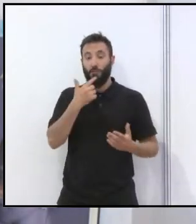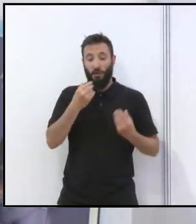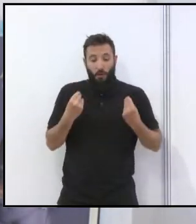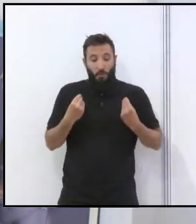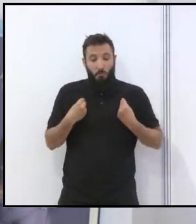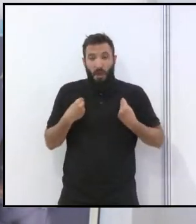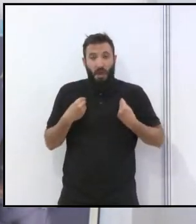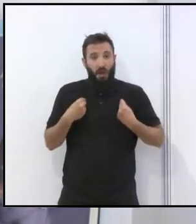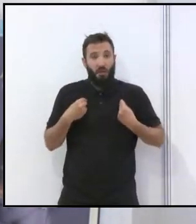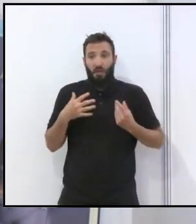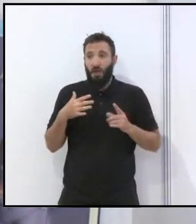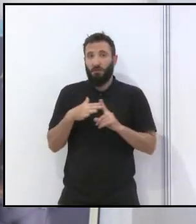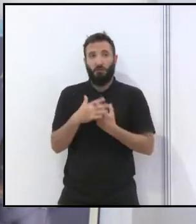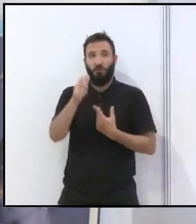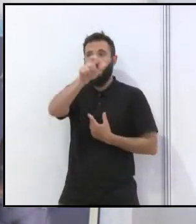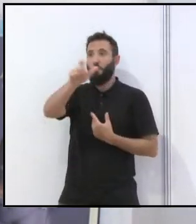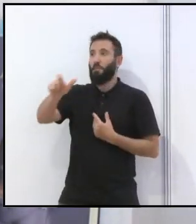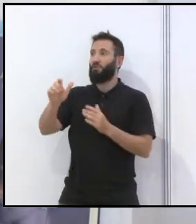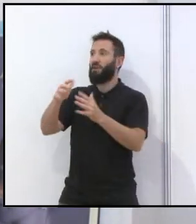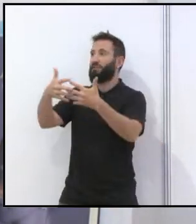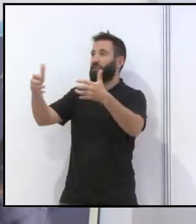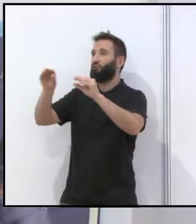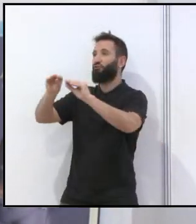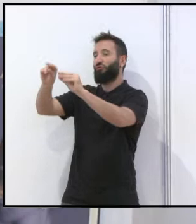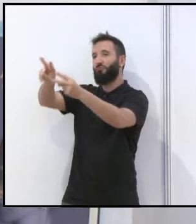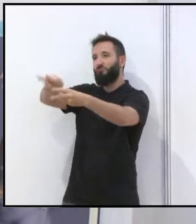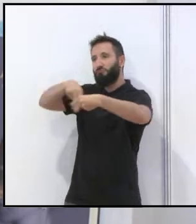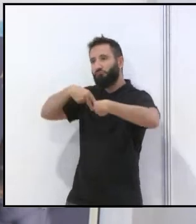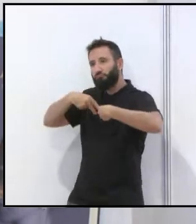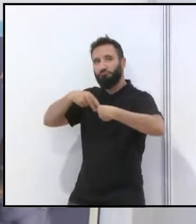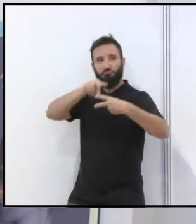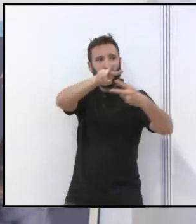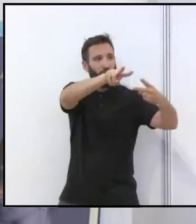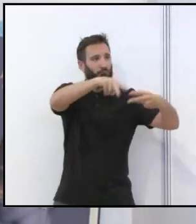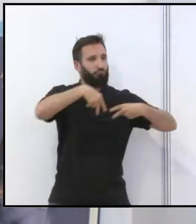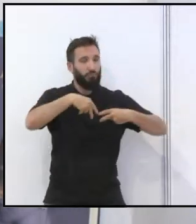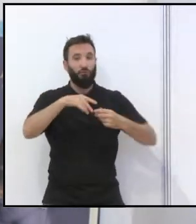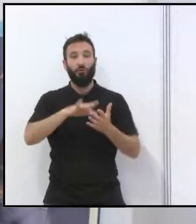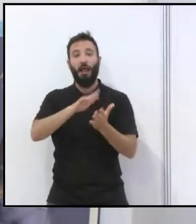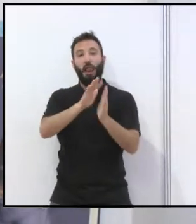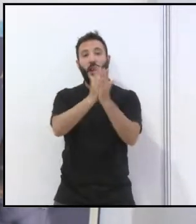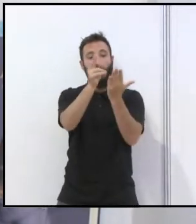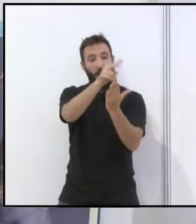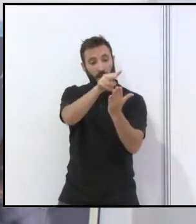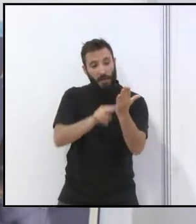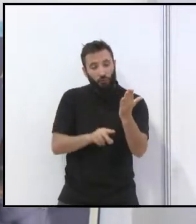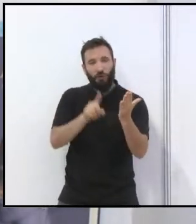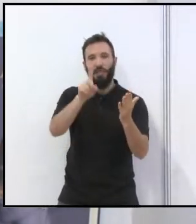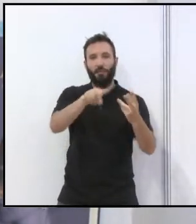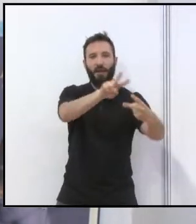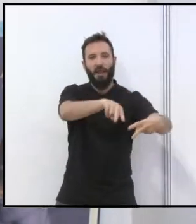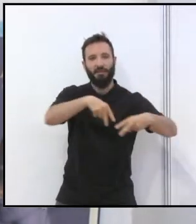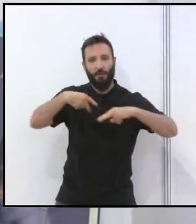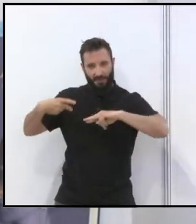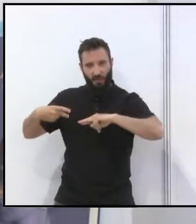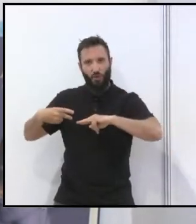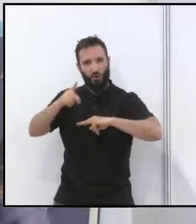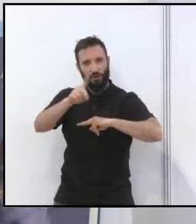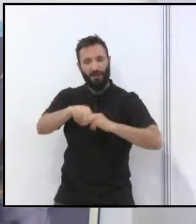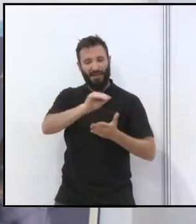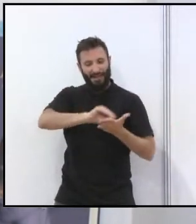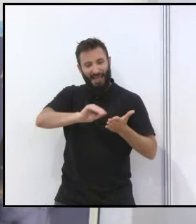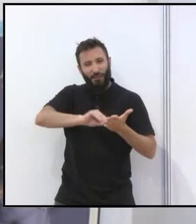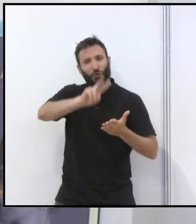Traducimos los gestos de los demás, lo que nos quieren decir. La lectura es una interpretación. La escritura es una interpretación.